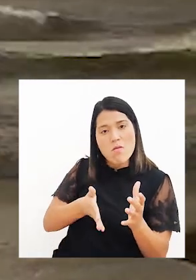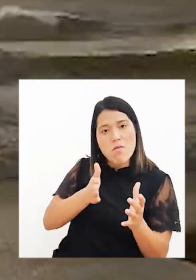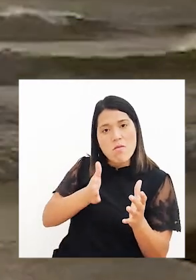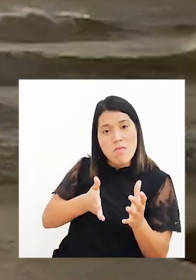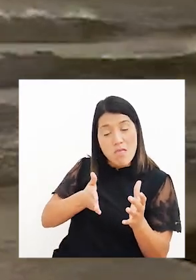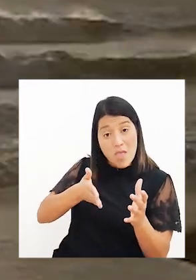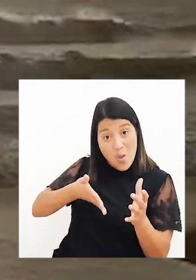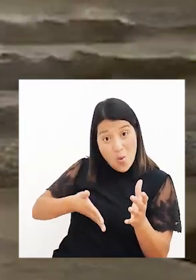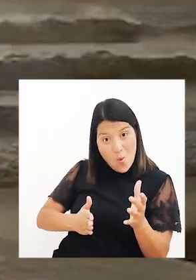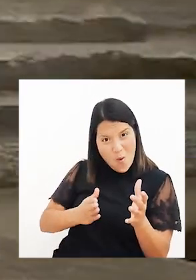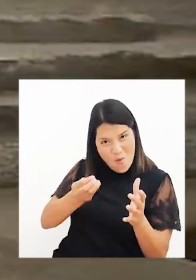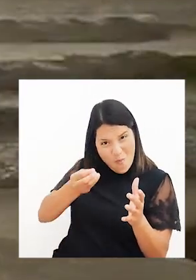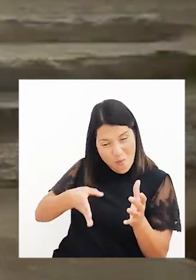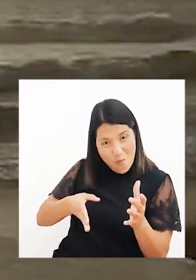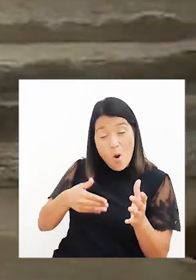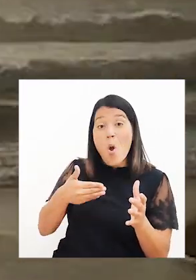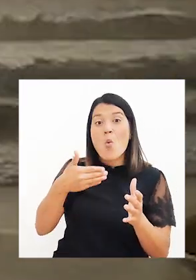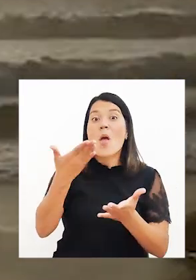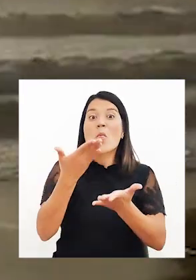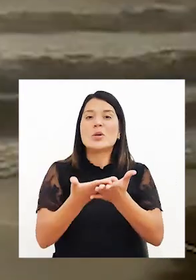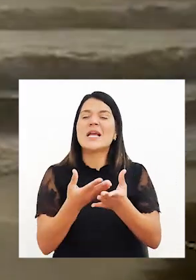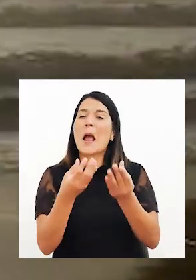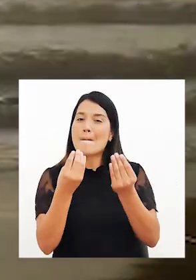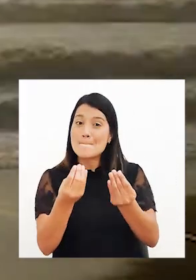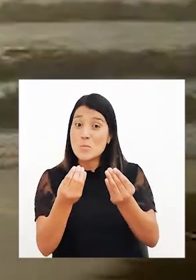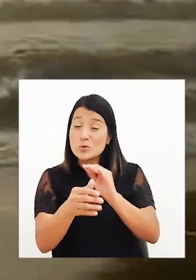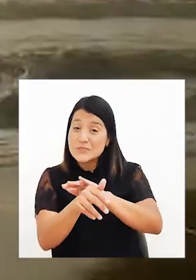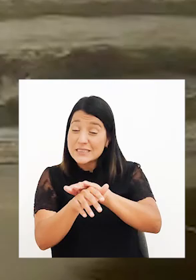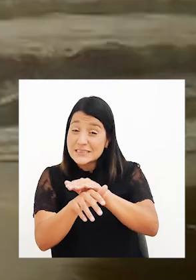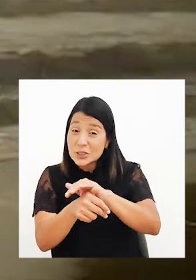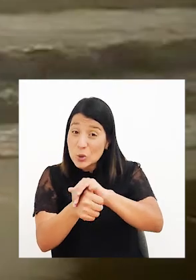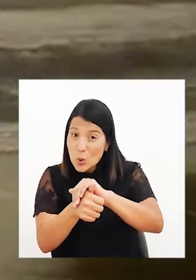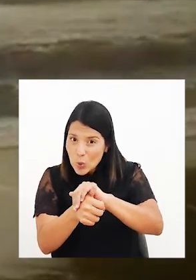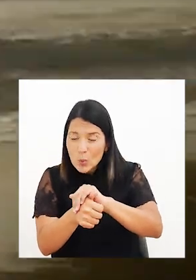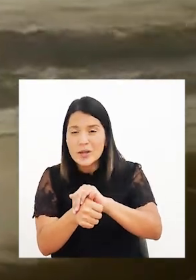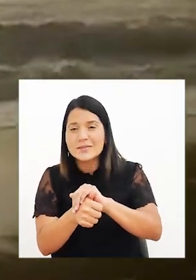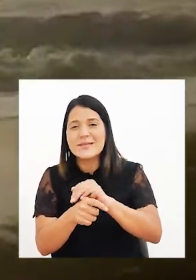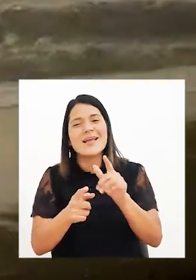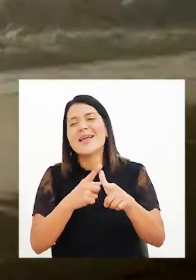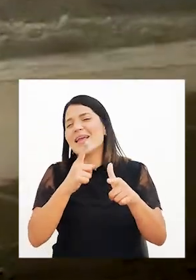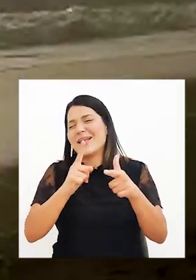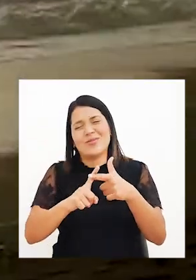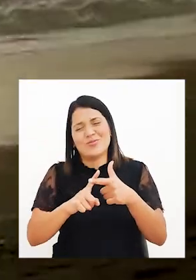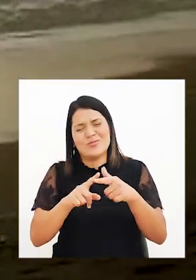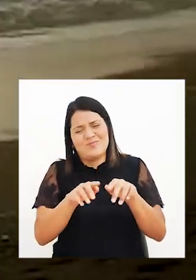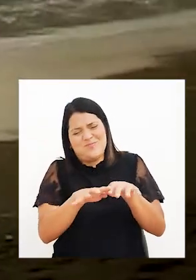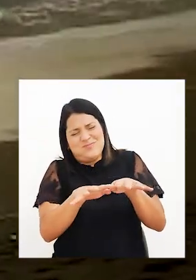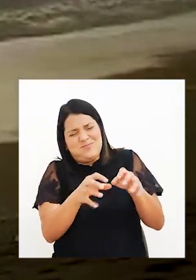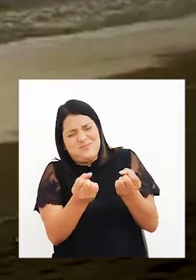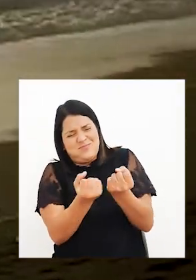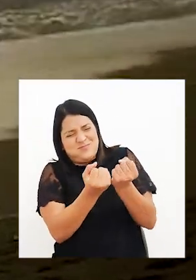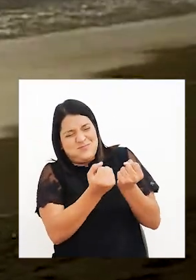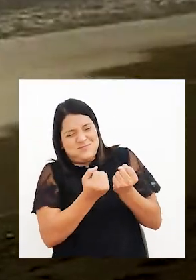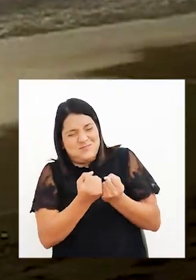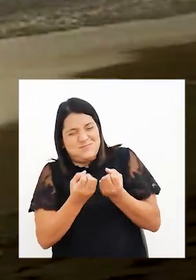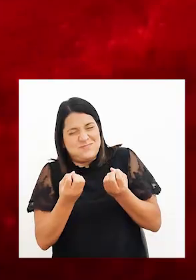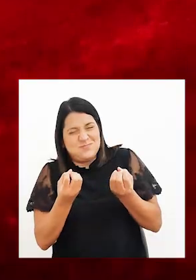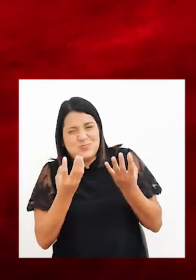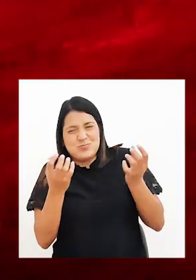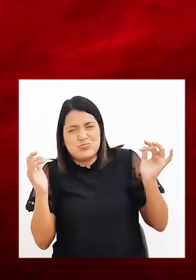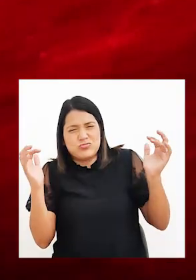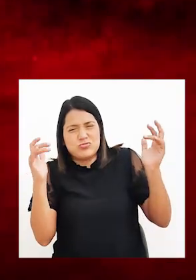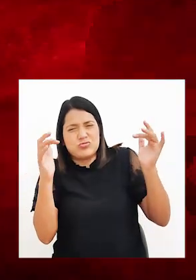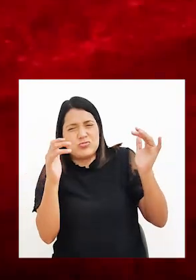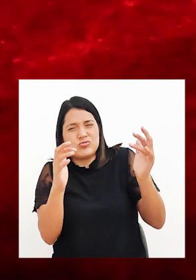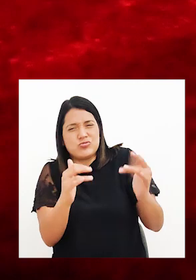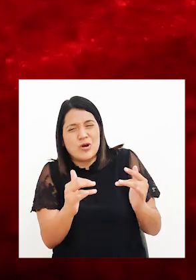Cuando hay arribada, Ostional se llena de tortugas, quienes maravillosamente se adueñan de todo el